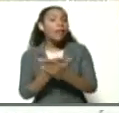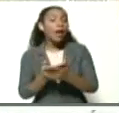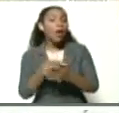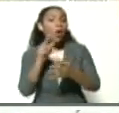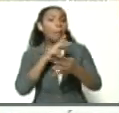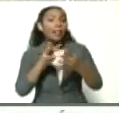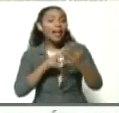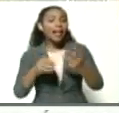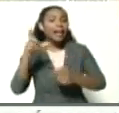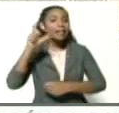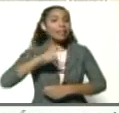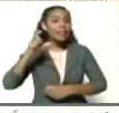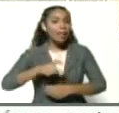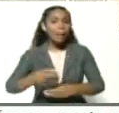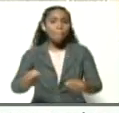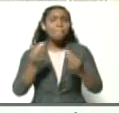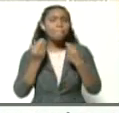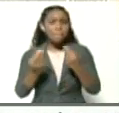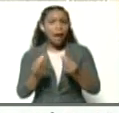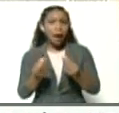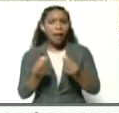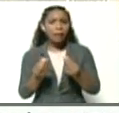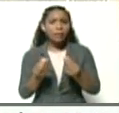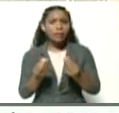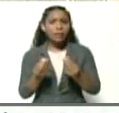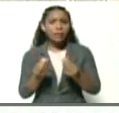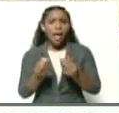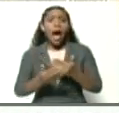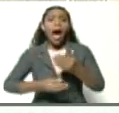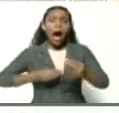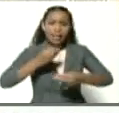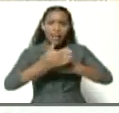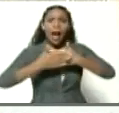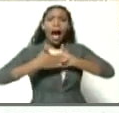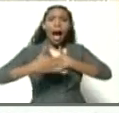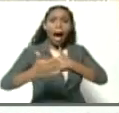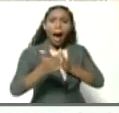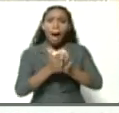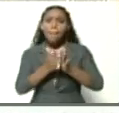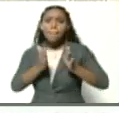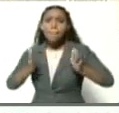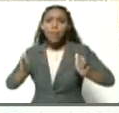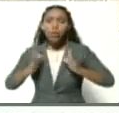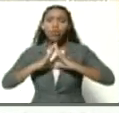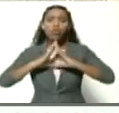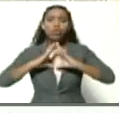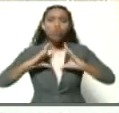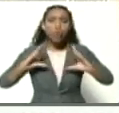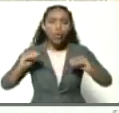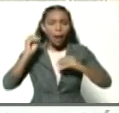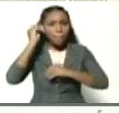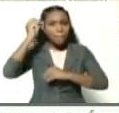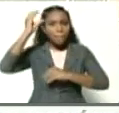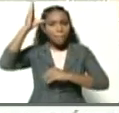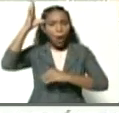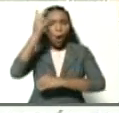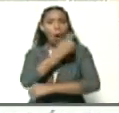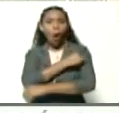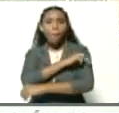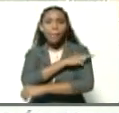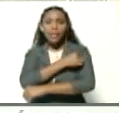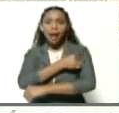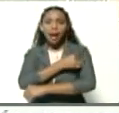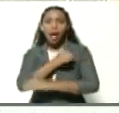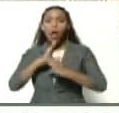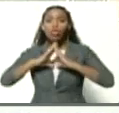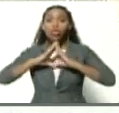que necesitan para proceder a una ampliación de todas las capacidades hospitalarias,